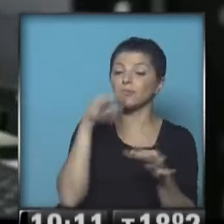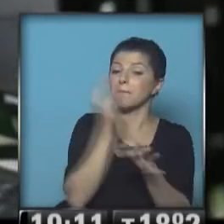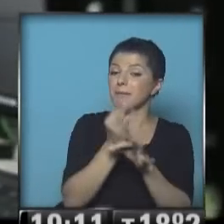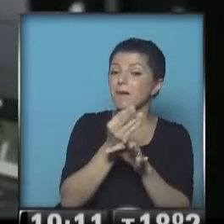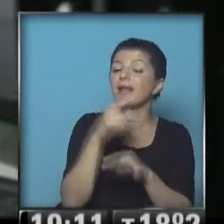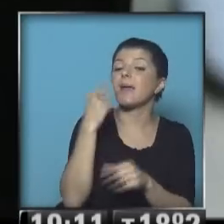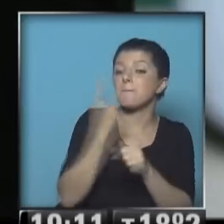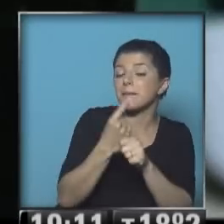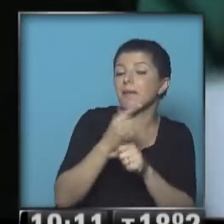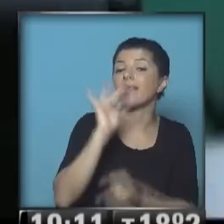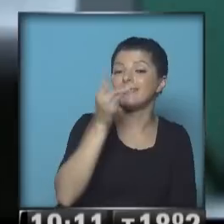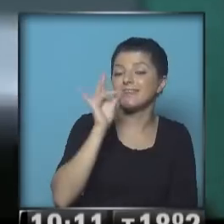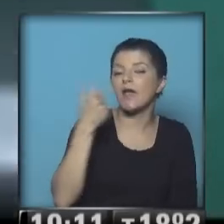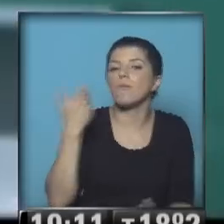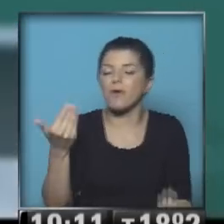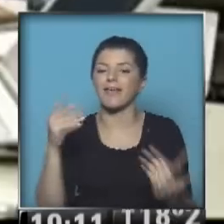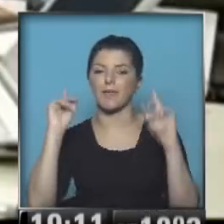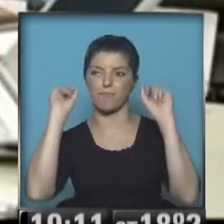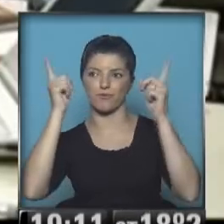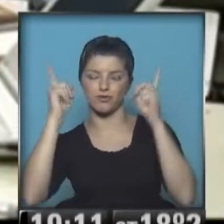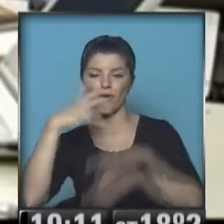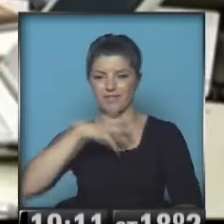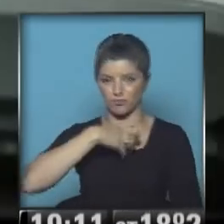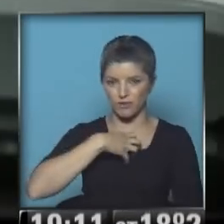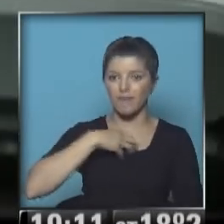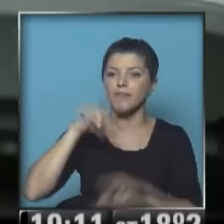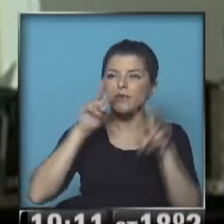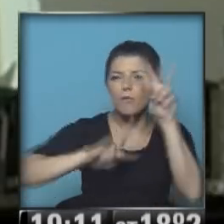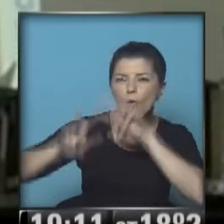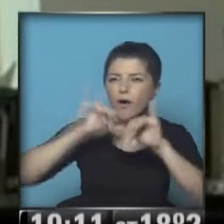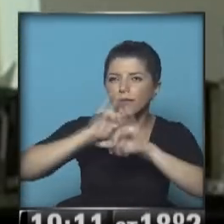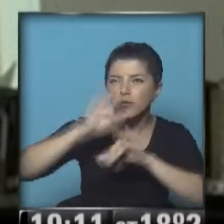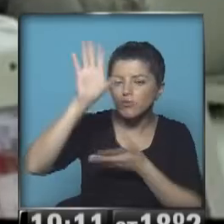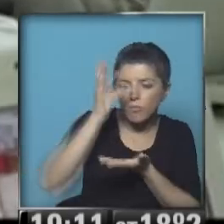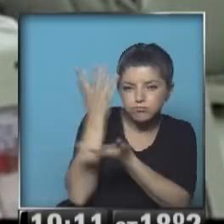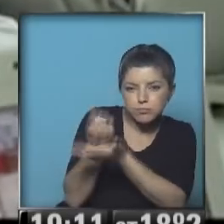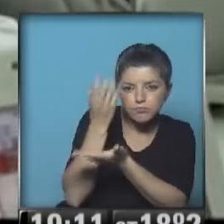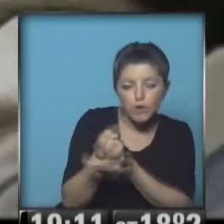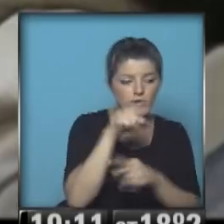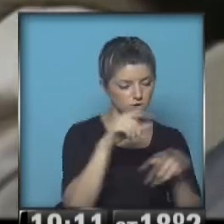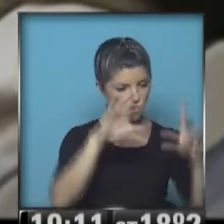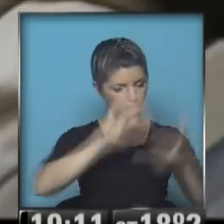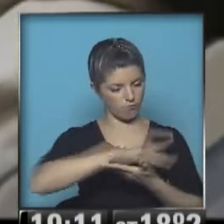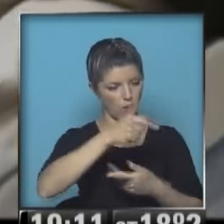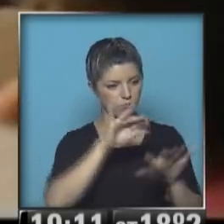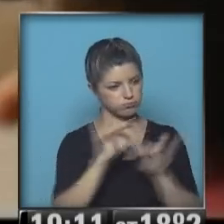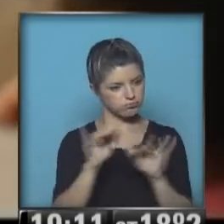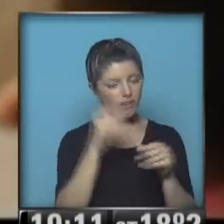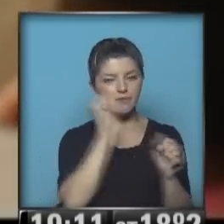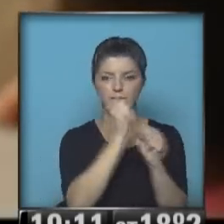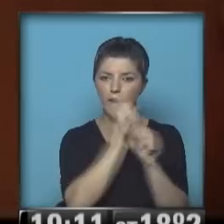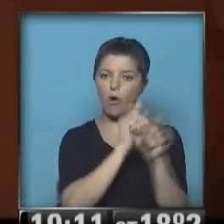y estudiantes puedan descargar contenidos del servidor, llevarlo a sus notebooks y realizar actividades con propuestas pedagógicas